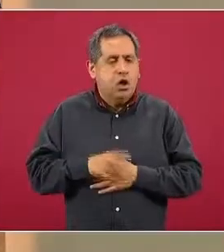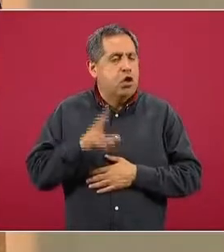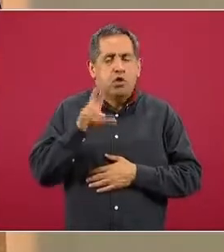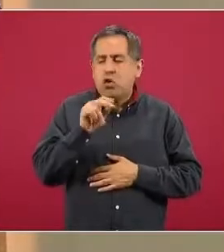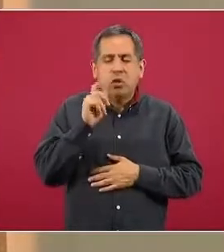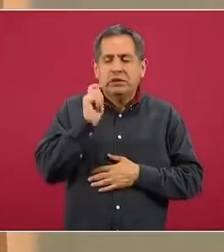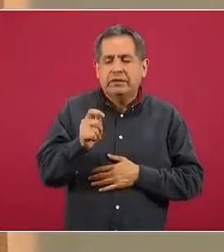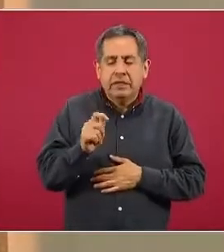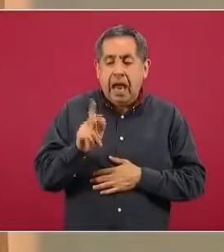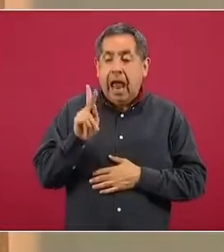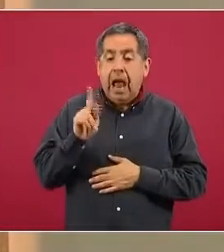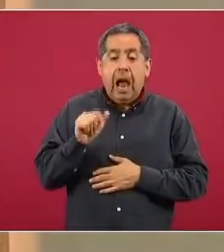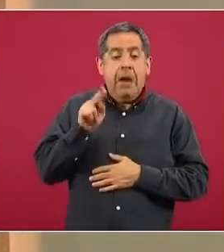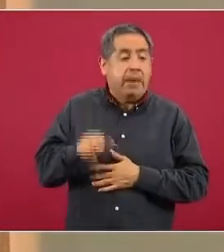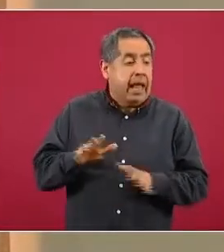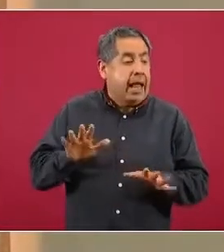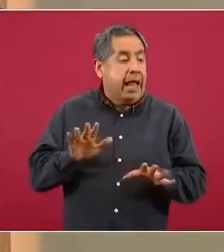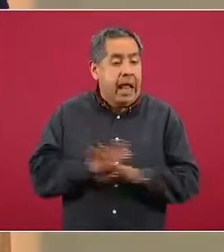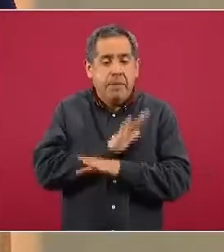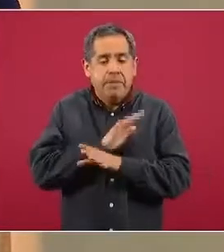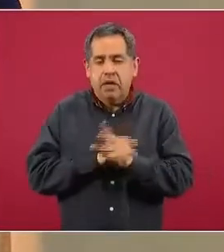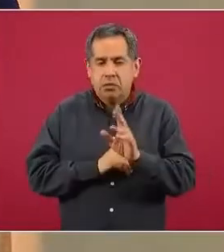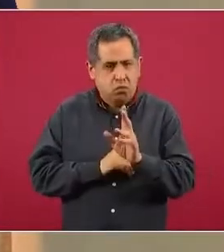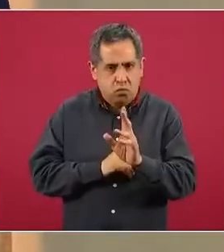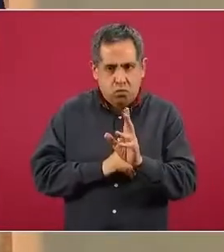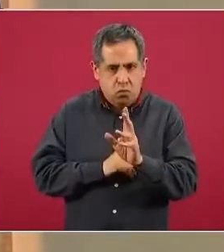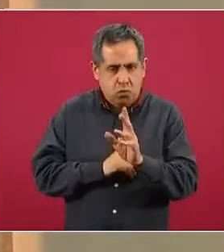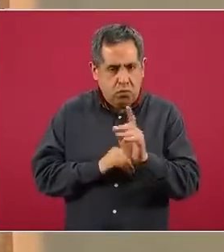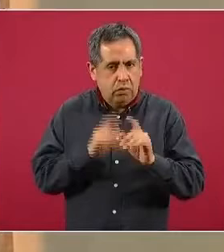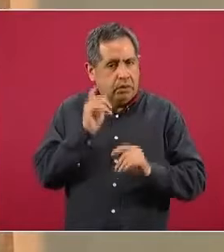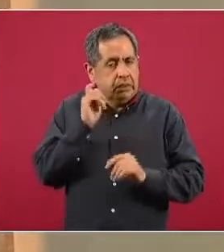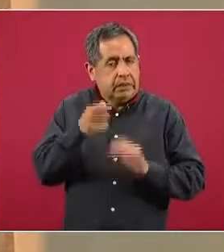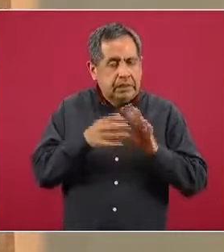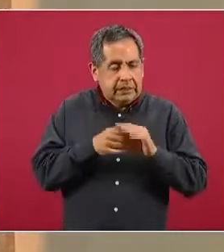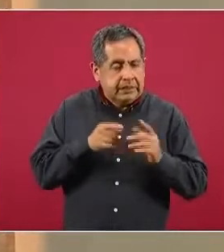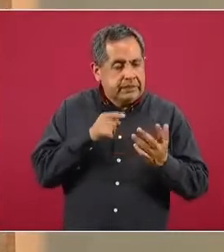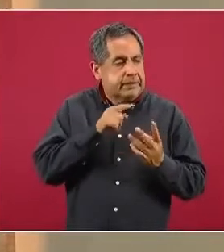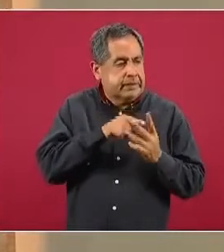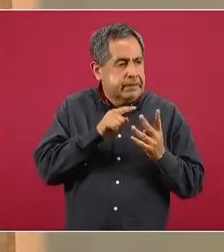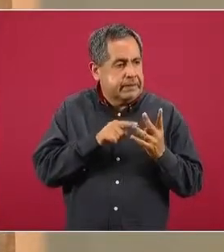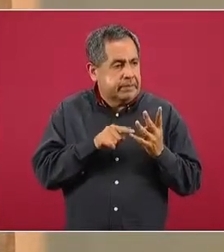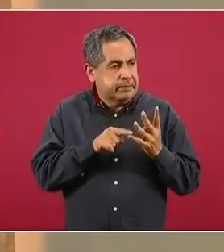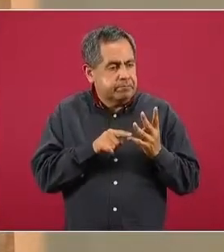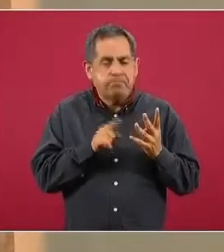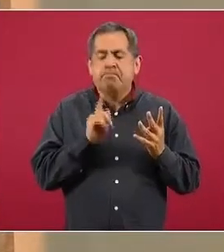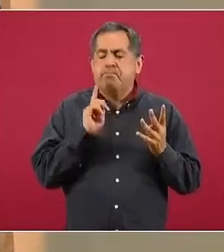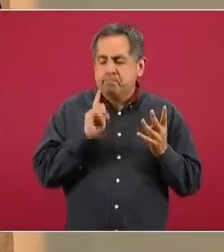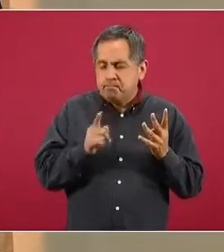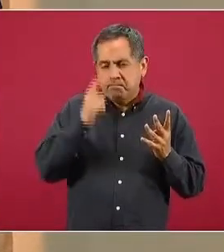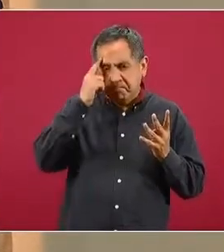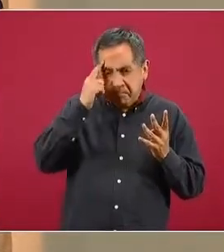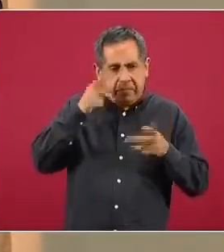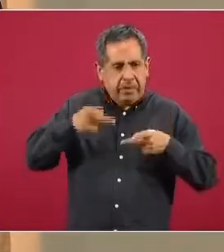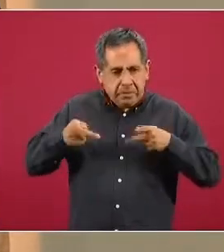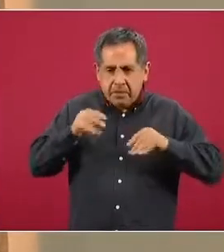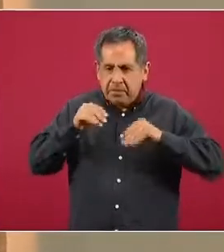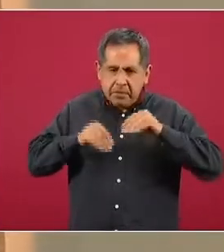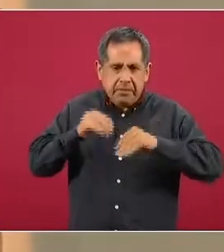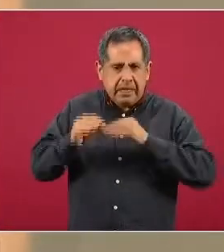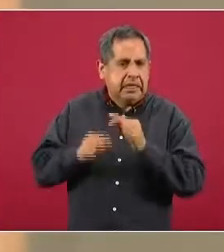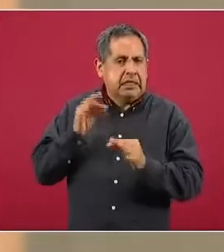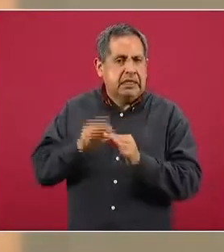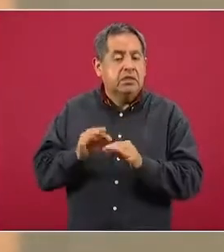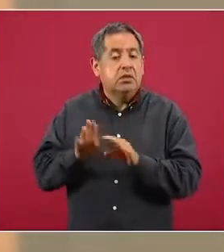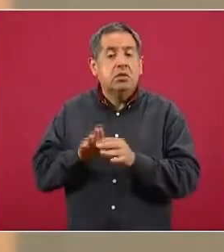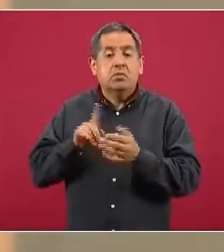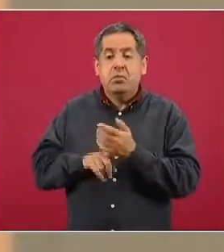la estrategia en el momento que uno percibe que las cosas van mal, lo que se trata es de implantar las intervenciones específicas que